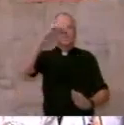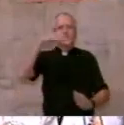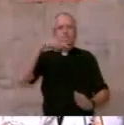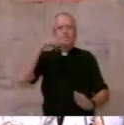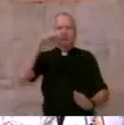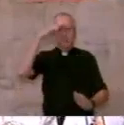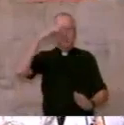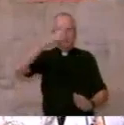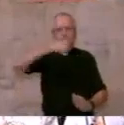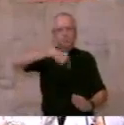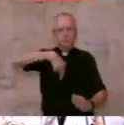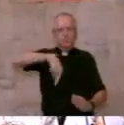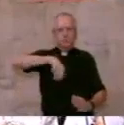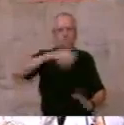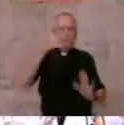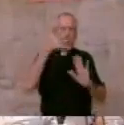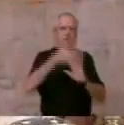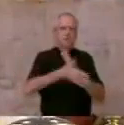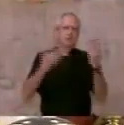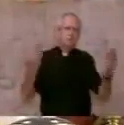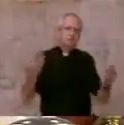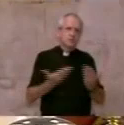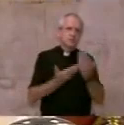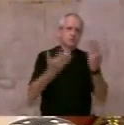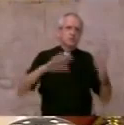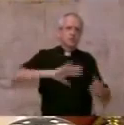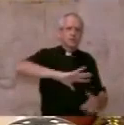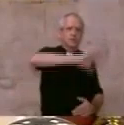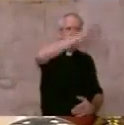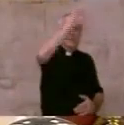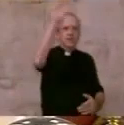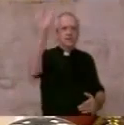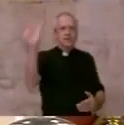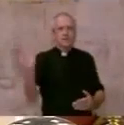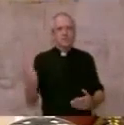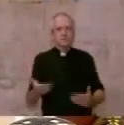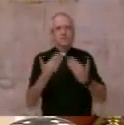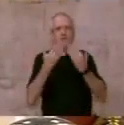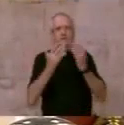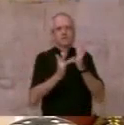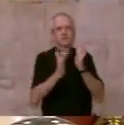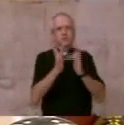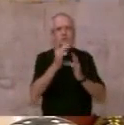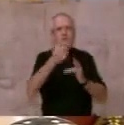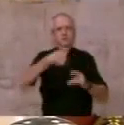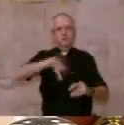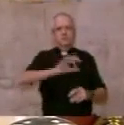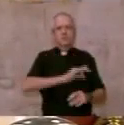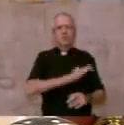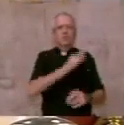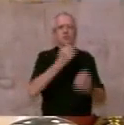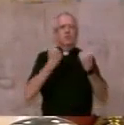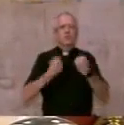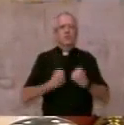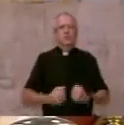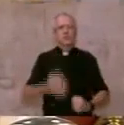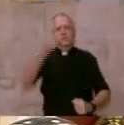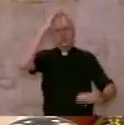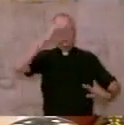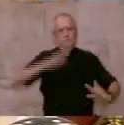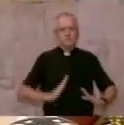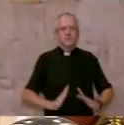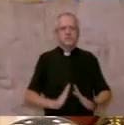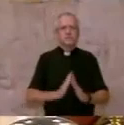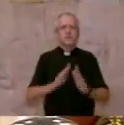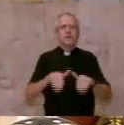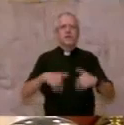Santo eres en verdad, Padre, con razón te alaban todas tus criaturas, ya que por Jesucristo tu Hijo, Señor nuestro, con la